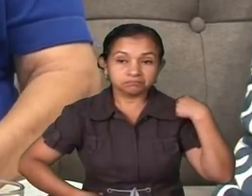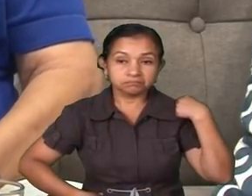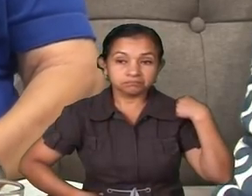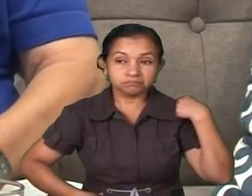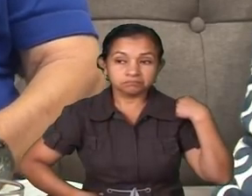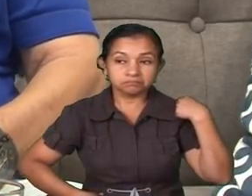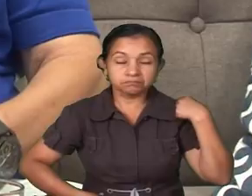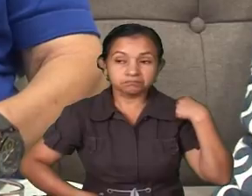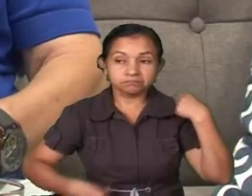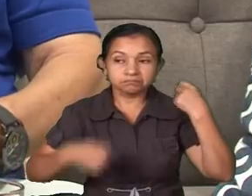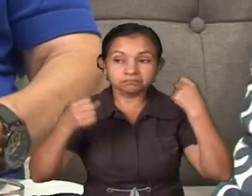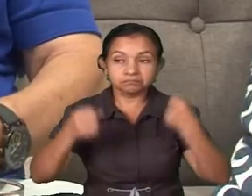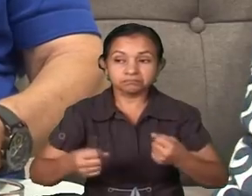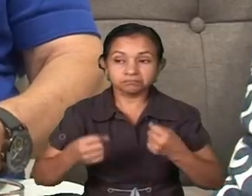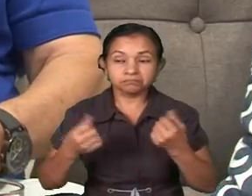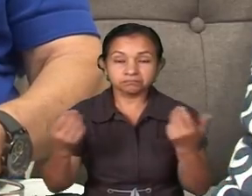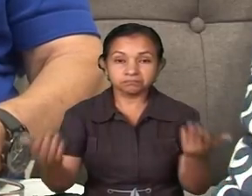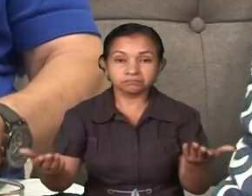Emmanuel Macron,